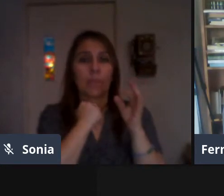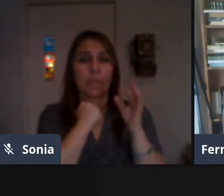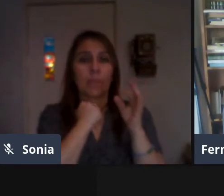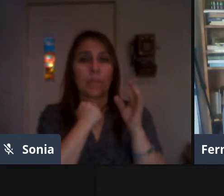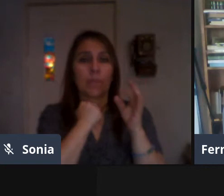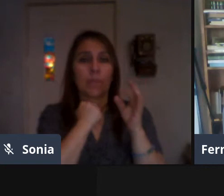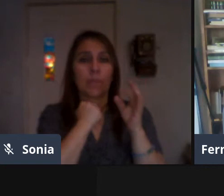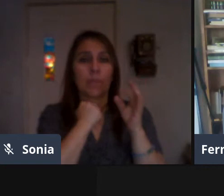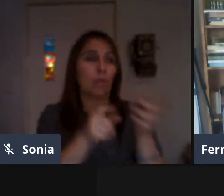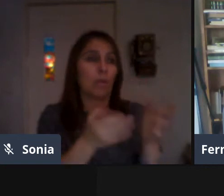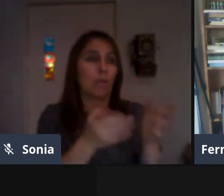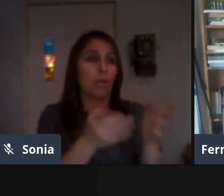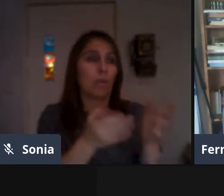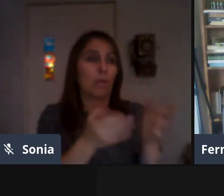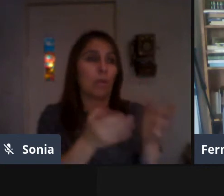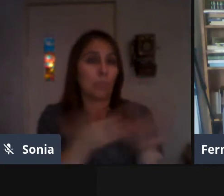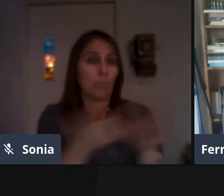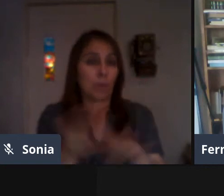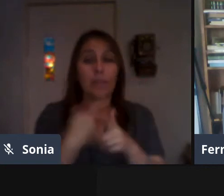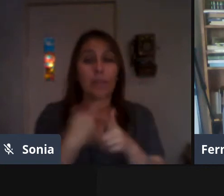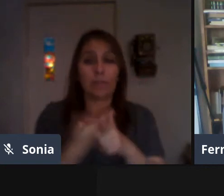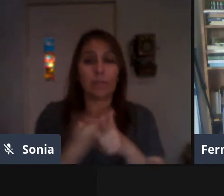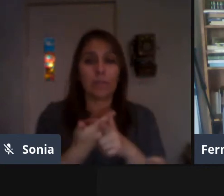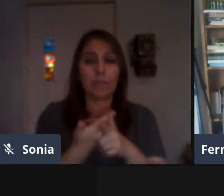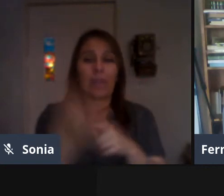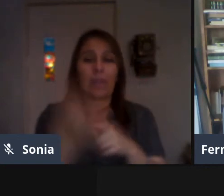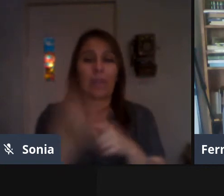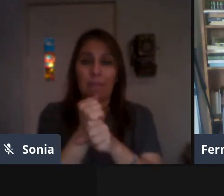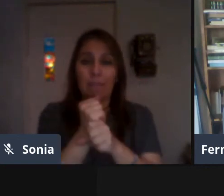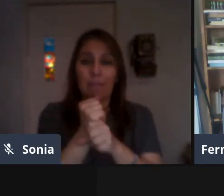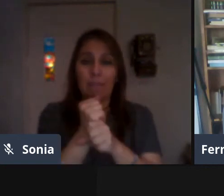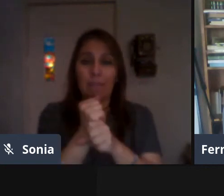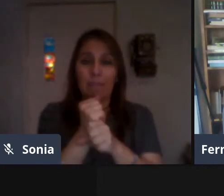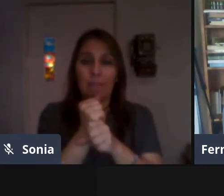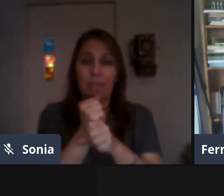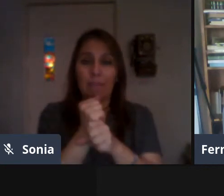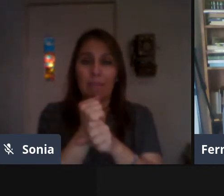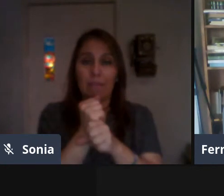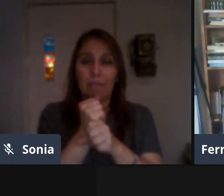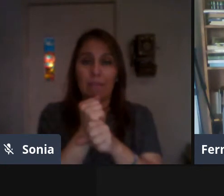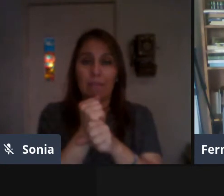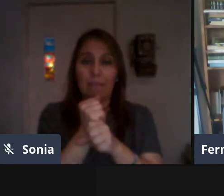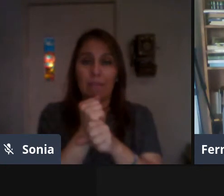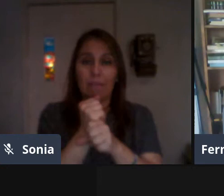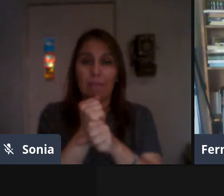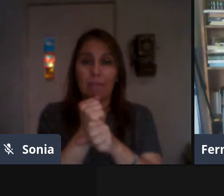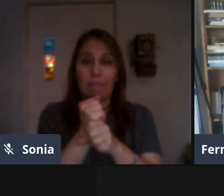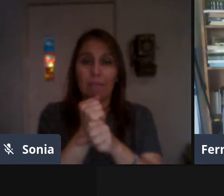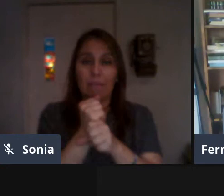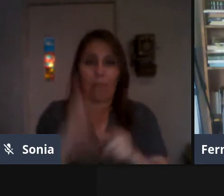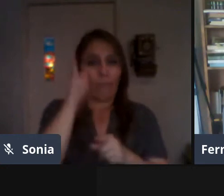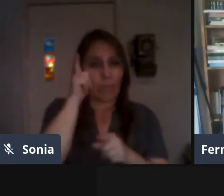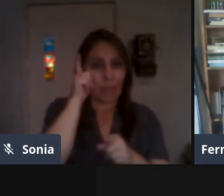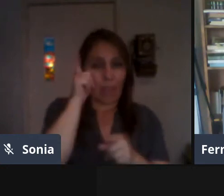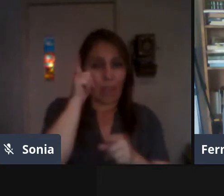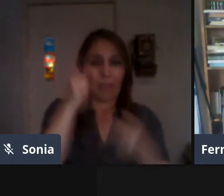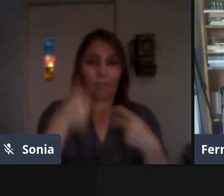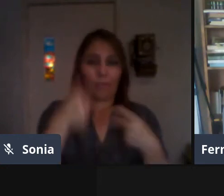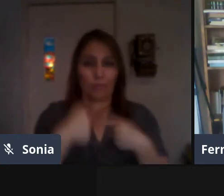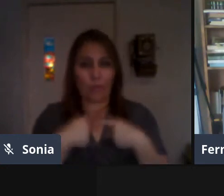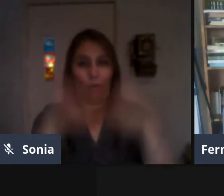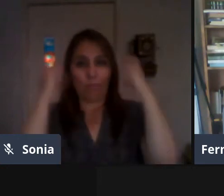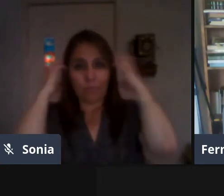el trabajo de muchos escritores obviamente fernando y veníamos hablando de mola no permiten